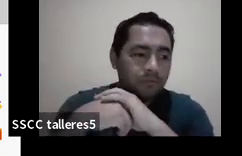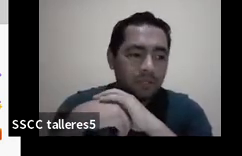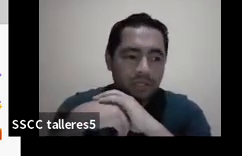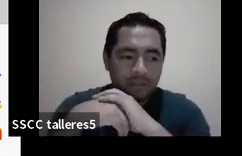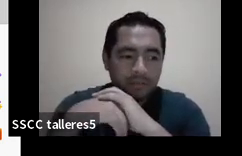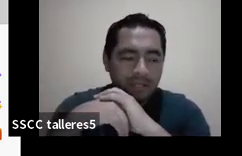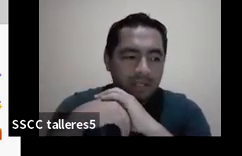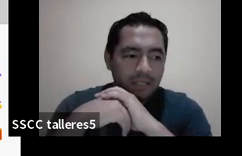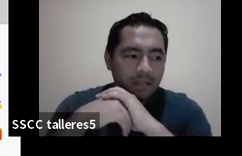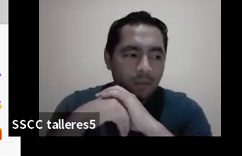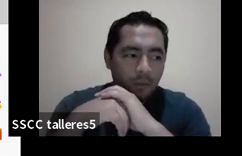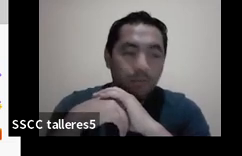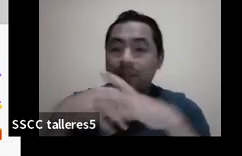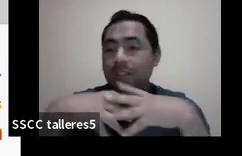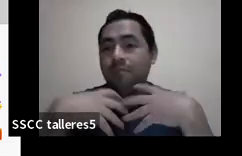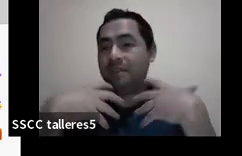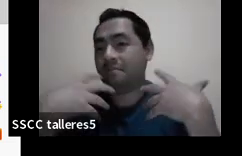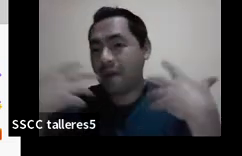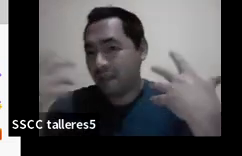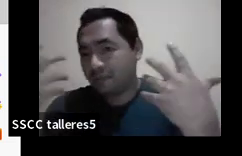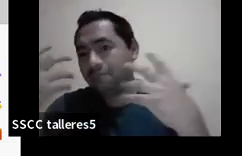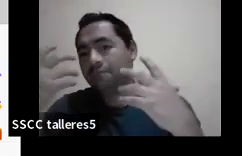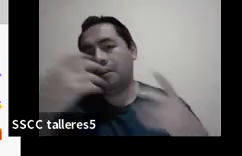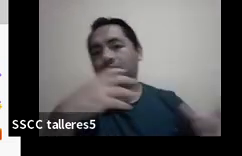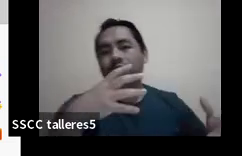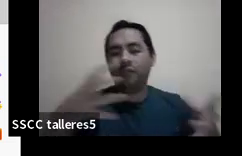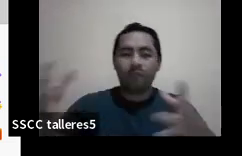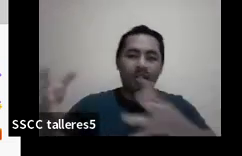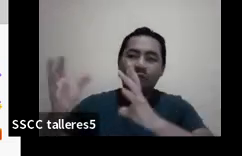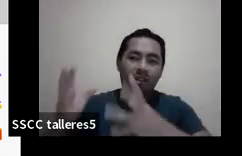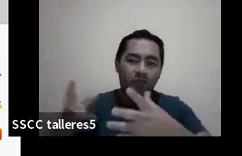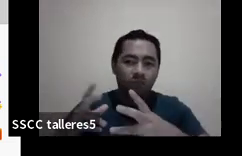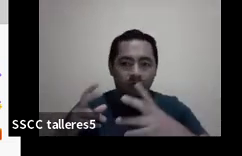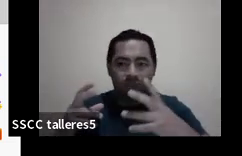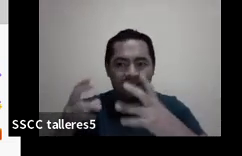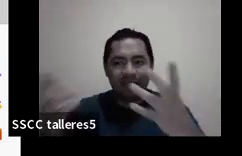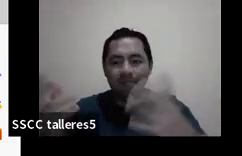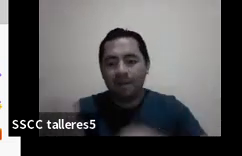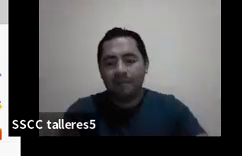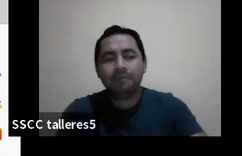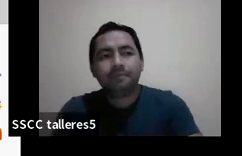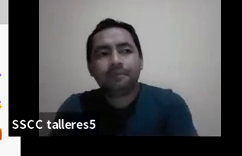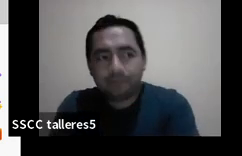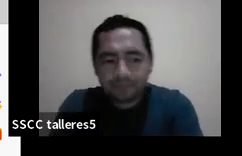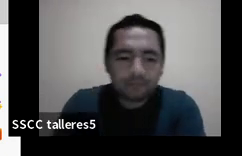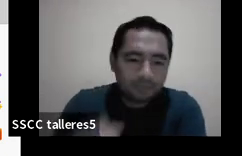pobre, ¿no? No puedes expresar más, ¿ya? Una forma de comunicación